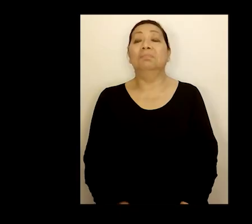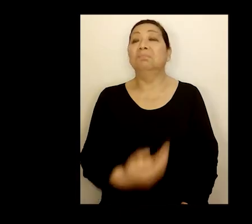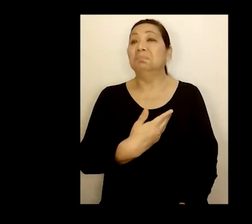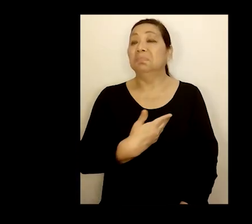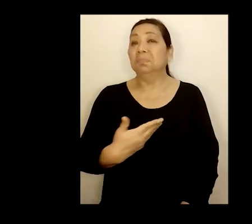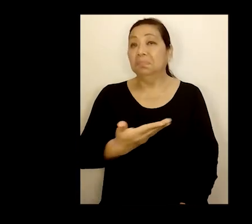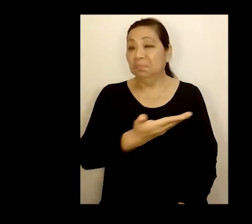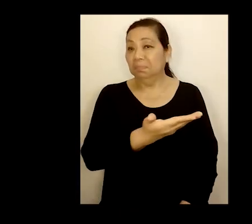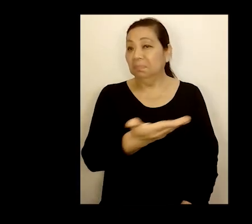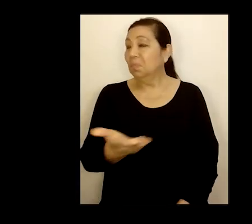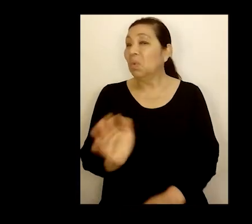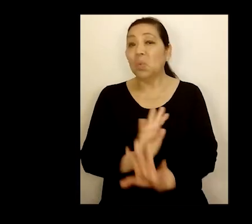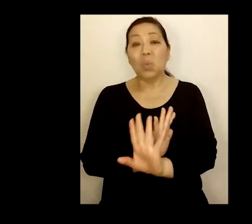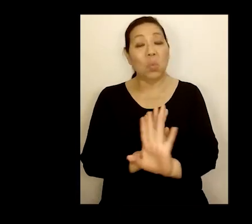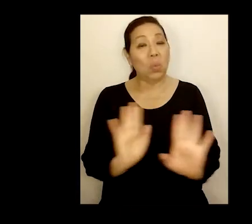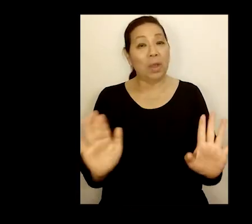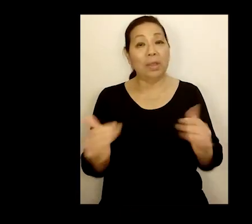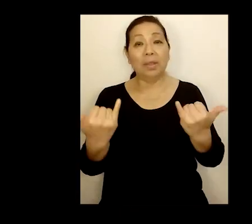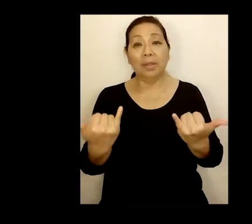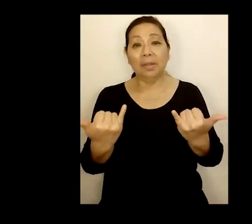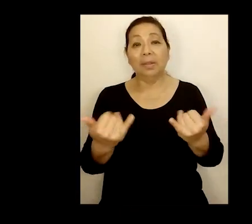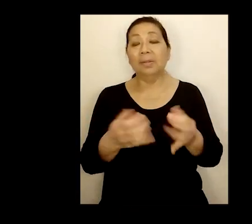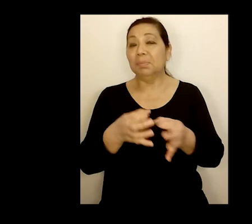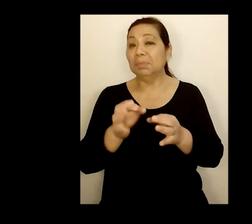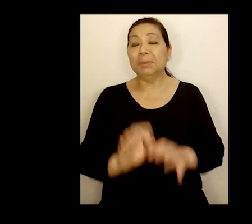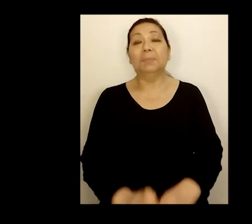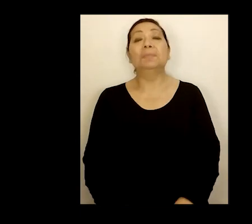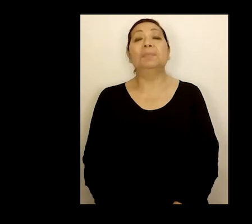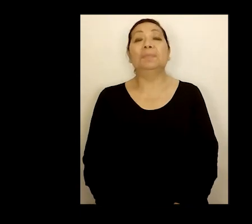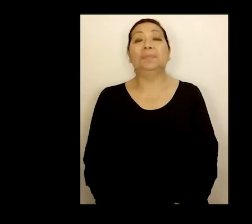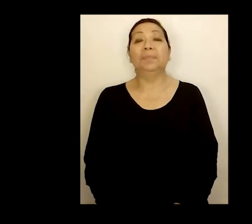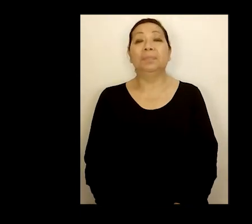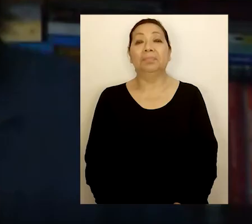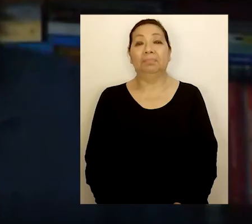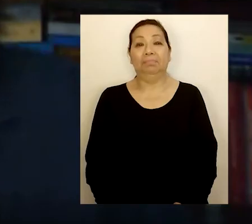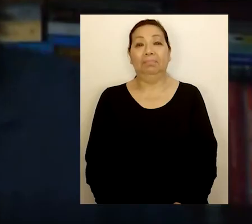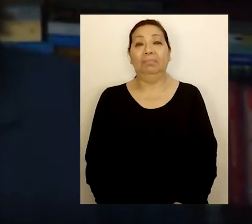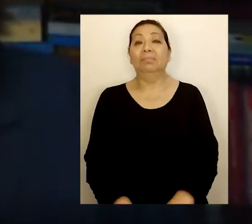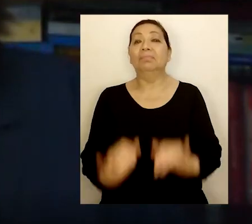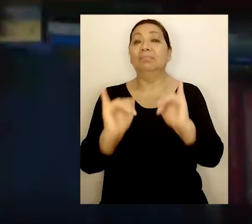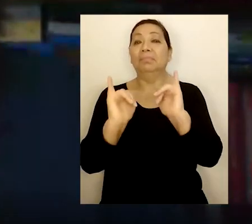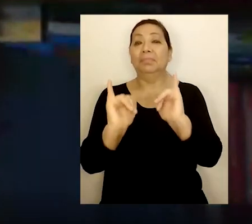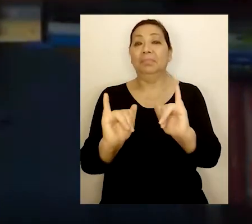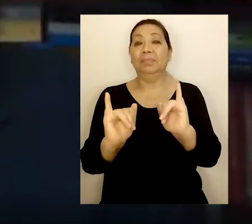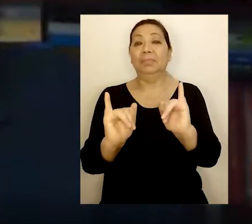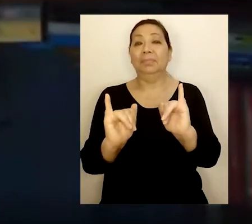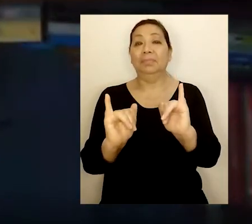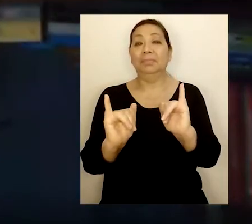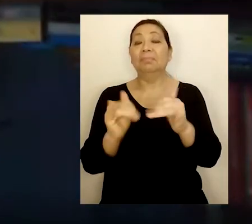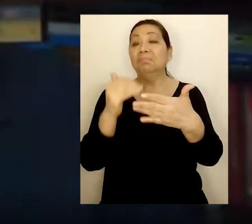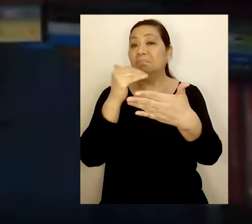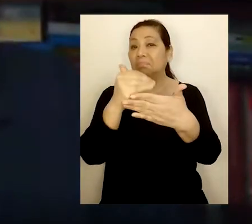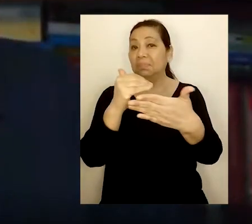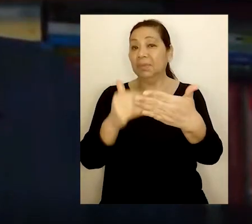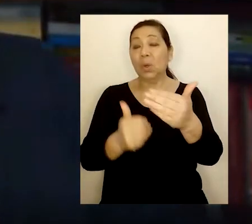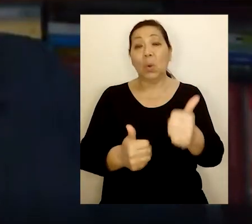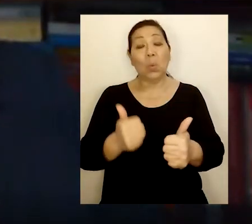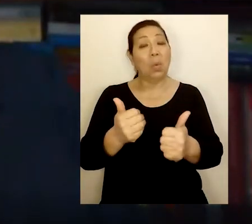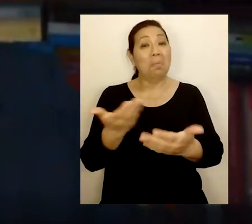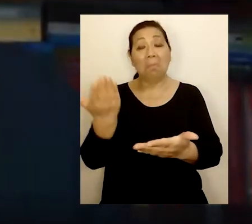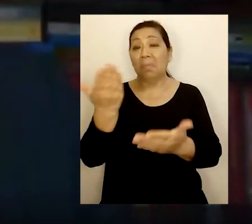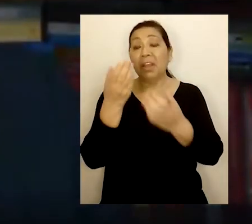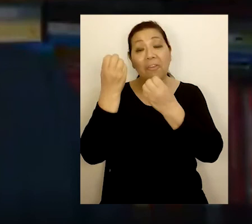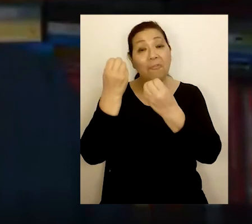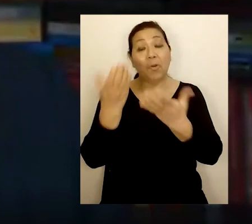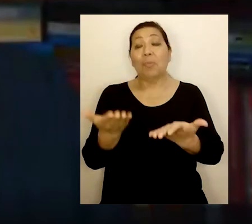Presidenta, señores magistrados, no hay más causas sobre las cuales dar cuenta. Bueno, se deja constancia que las causas sobre las cuales no han